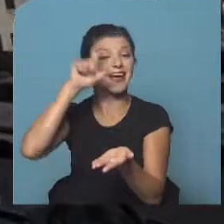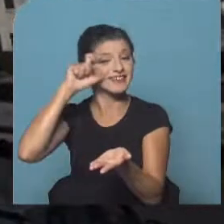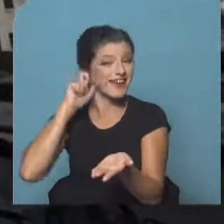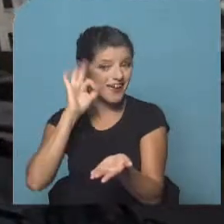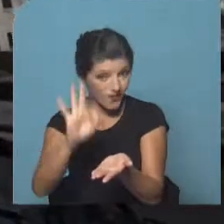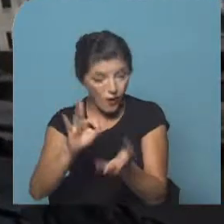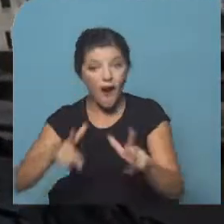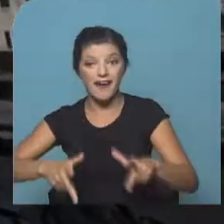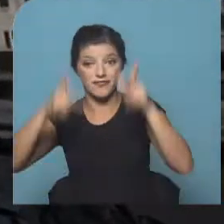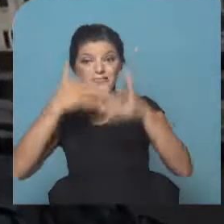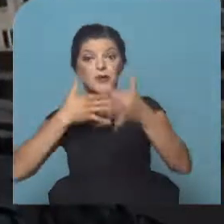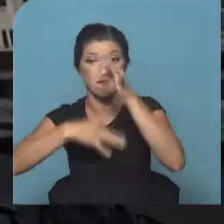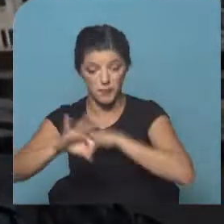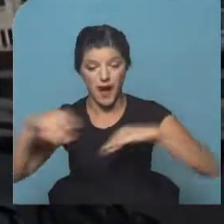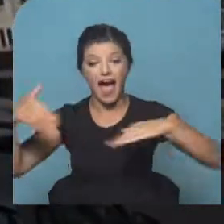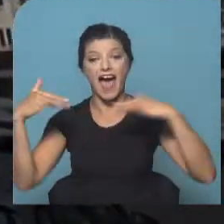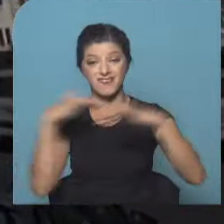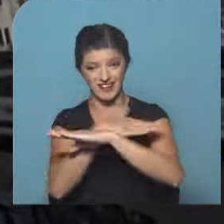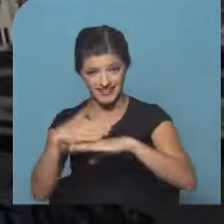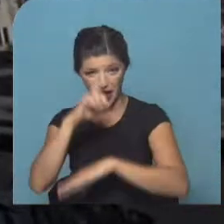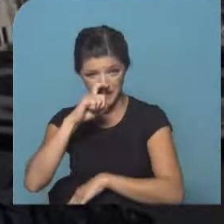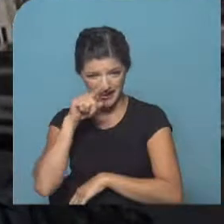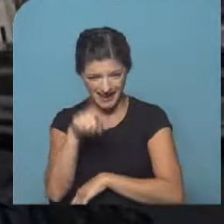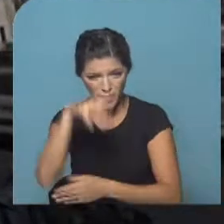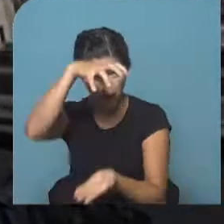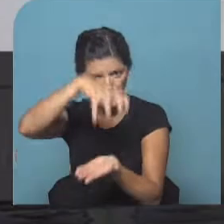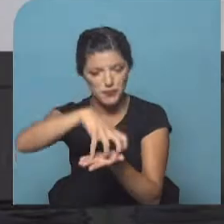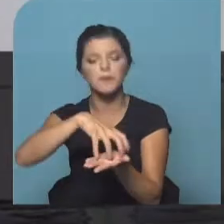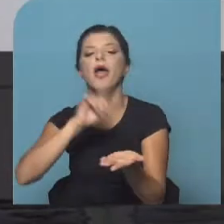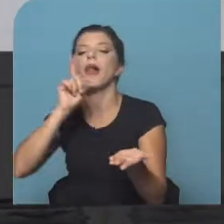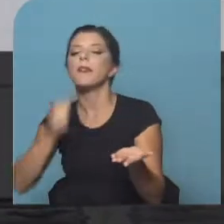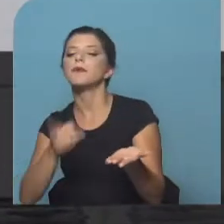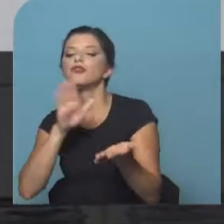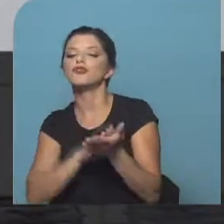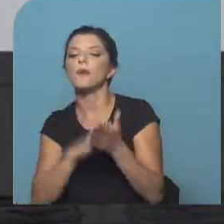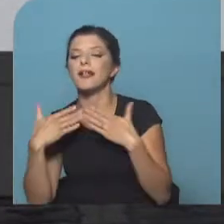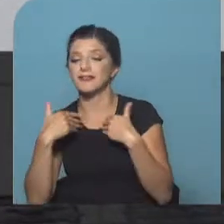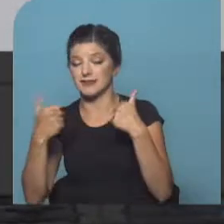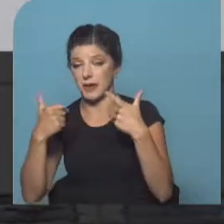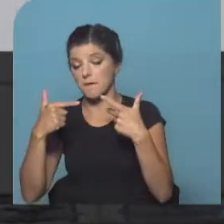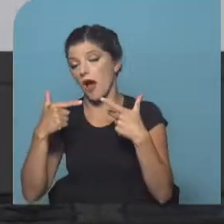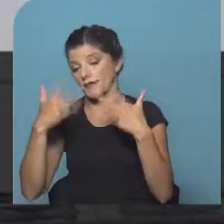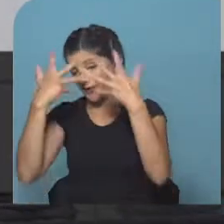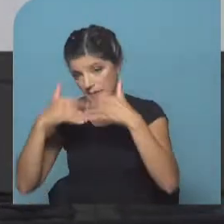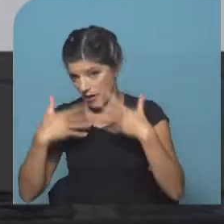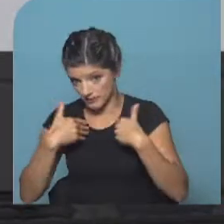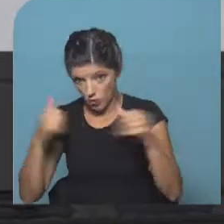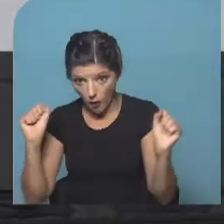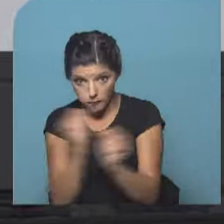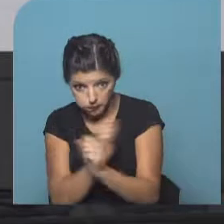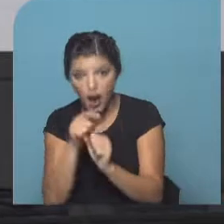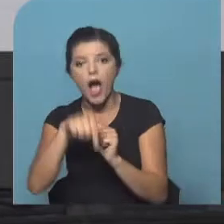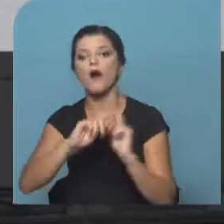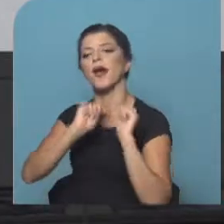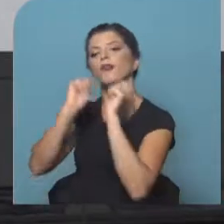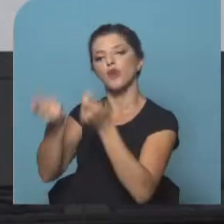Se trata de la sede de la Avenida Belgrano. También se aprobó la concesión del sistema de salud de la Mutual. Quedaría en manos de la